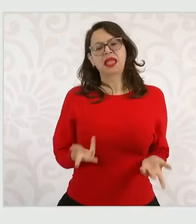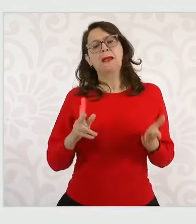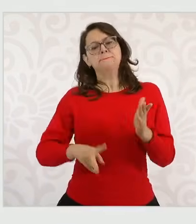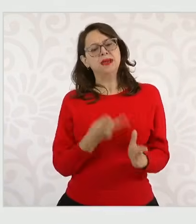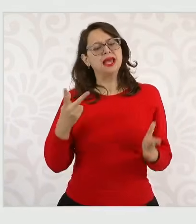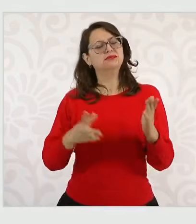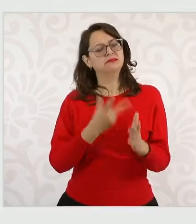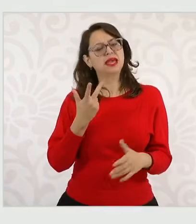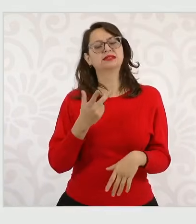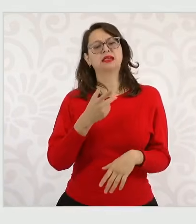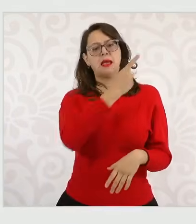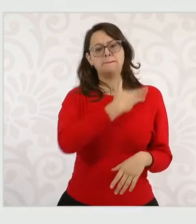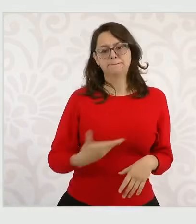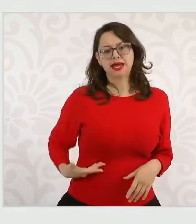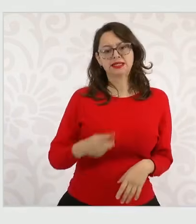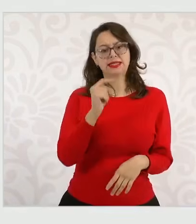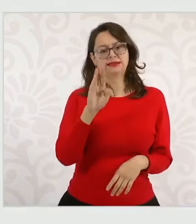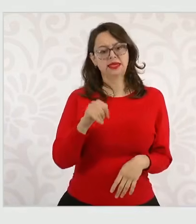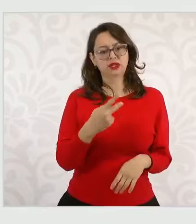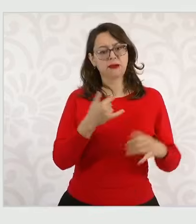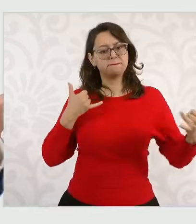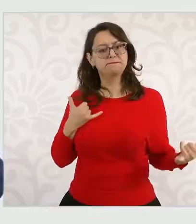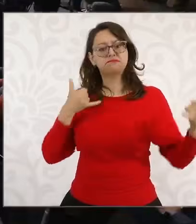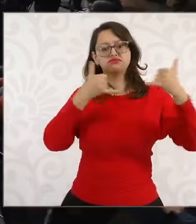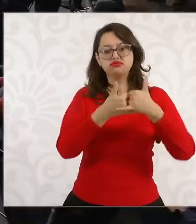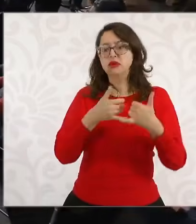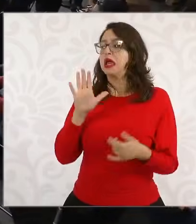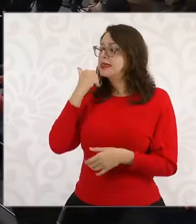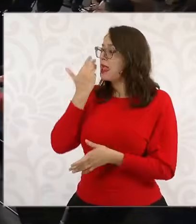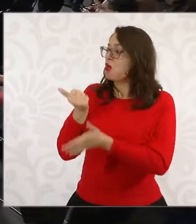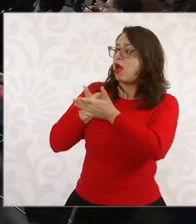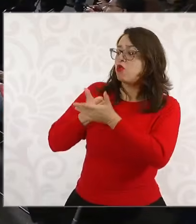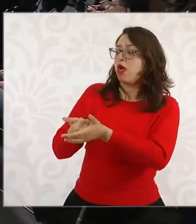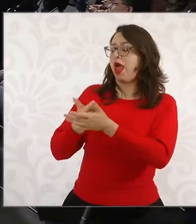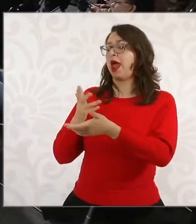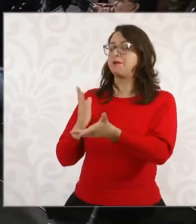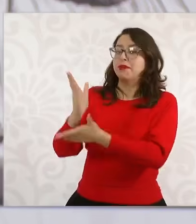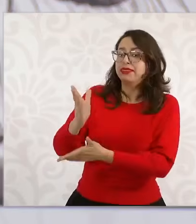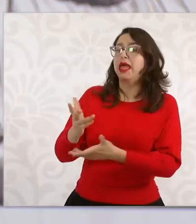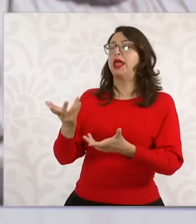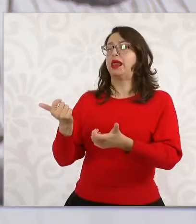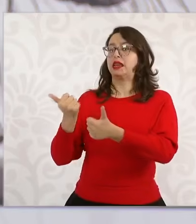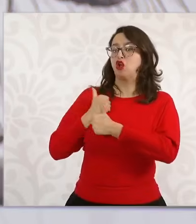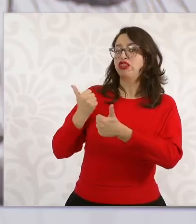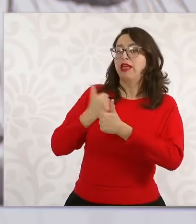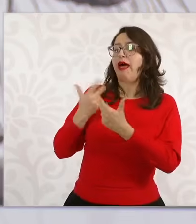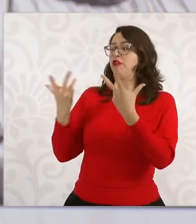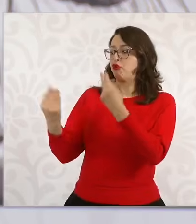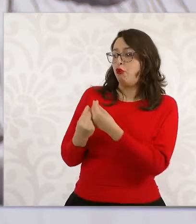hemos tenido, me ha dicho que quieren ayudar más con operaciones